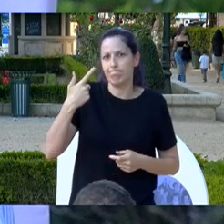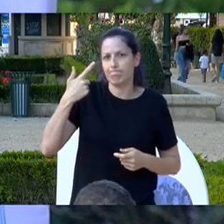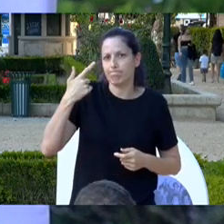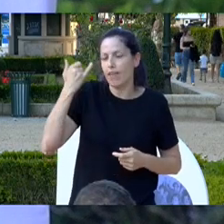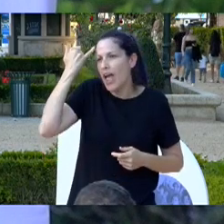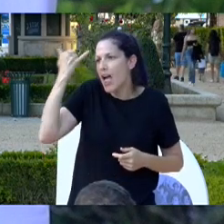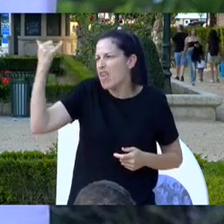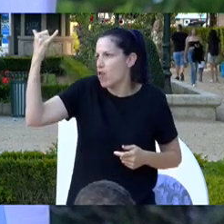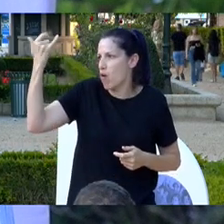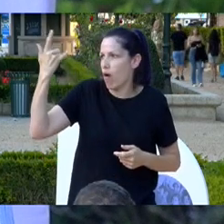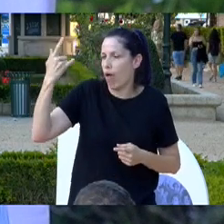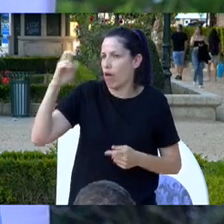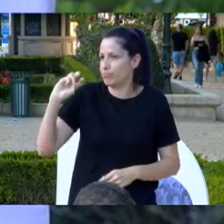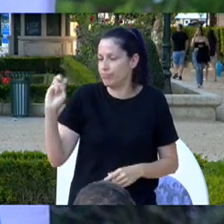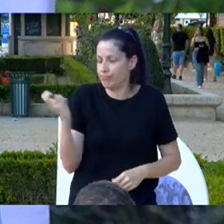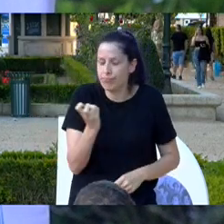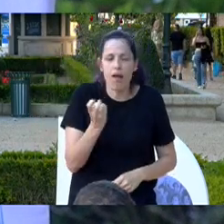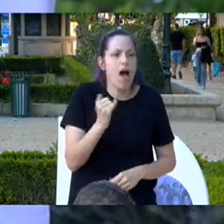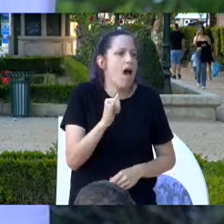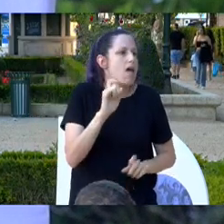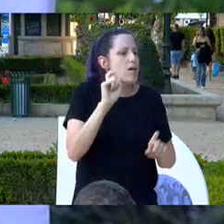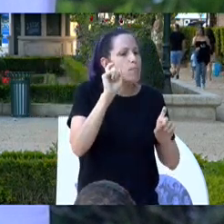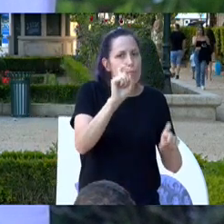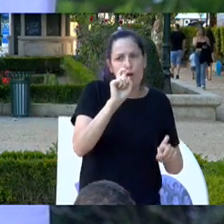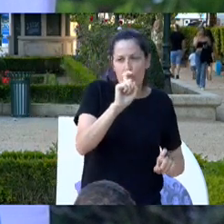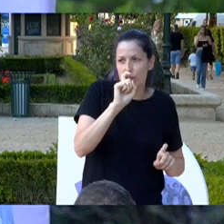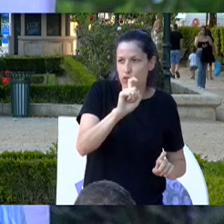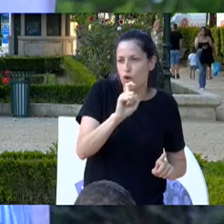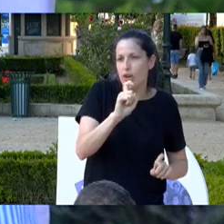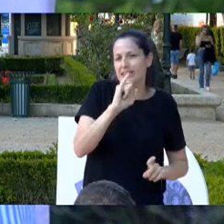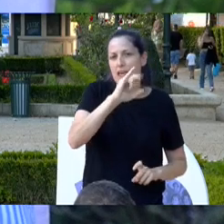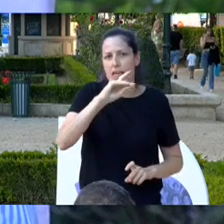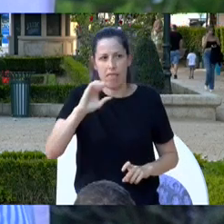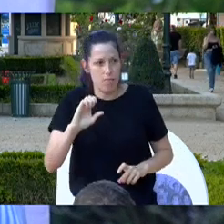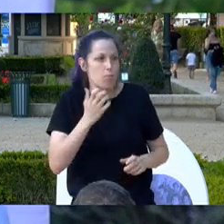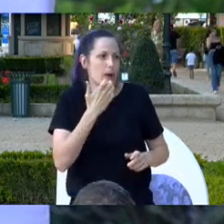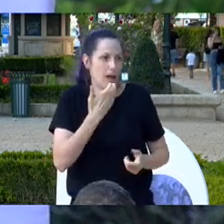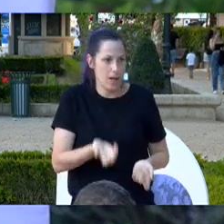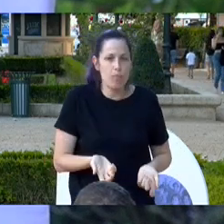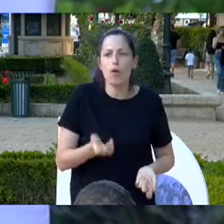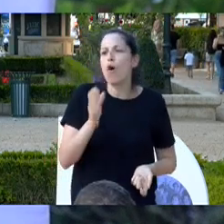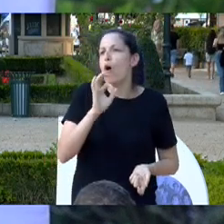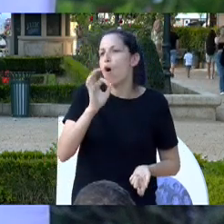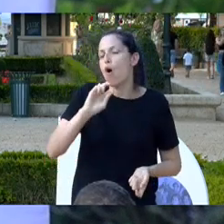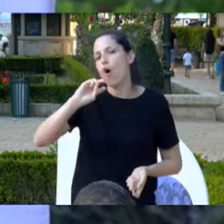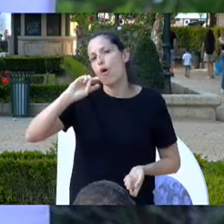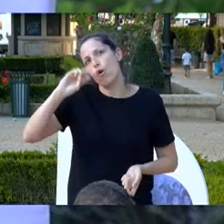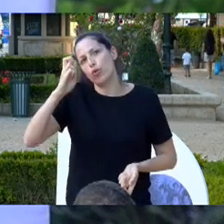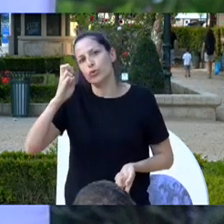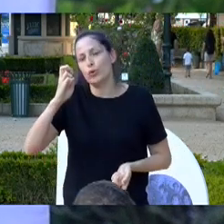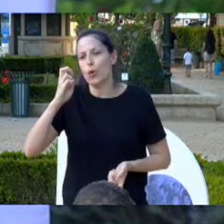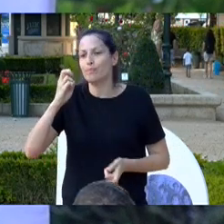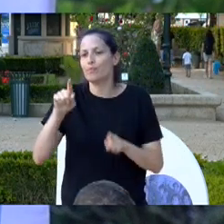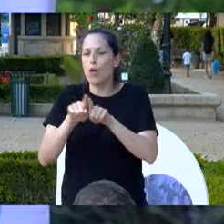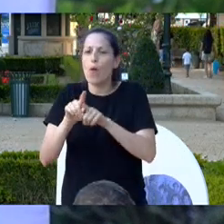Ali había profesores que eran da ILE, pero tamén había profesores máis conservadores. Para